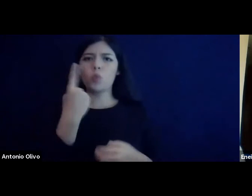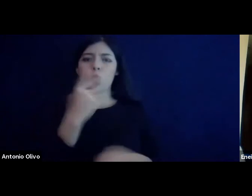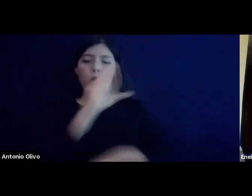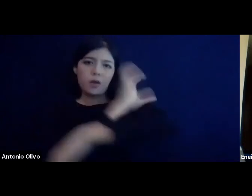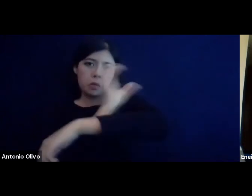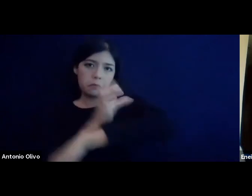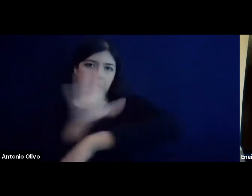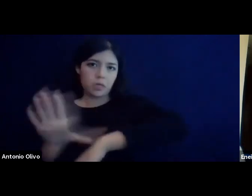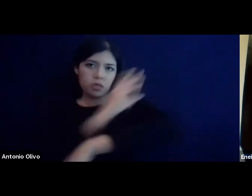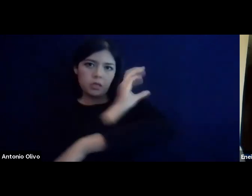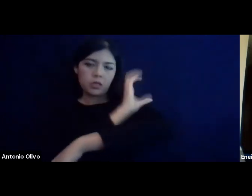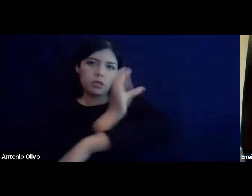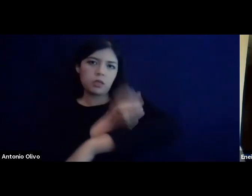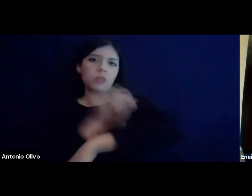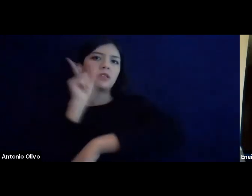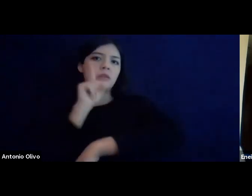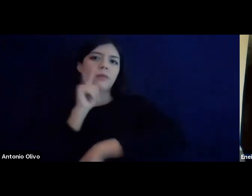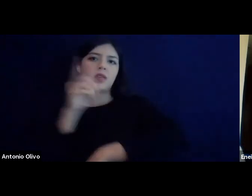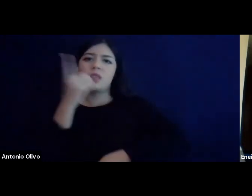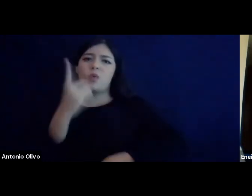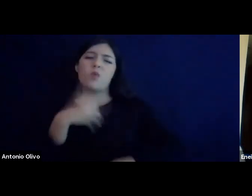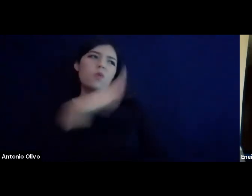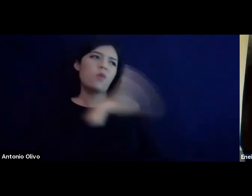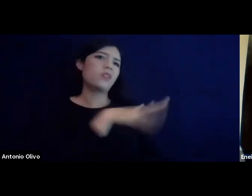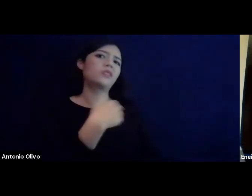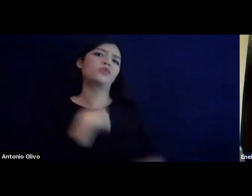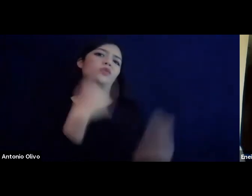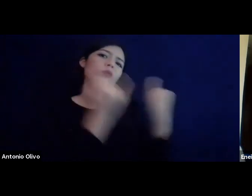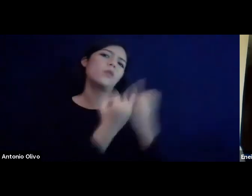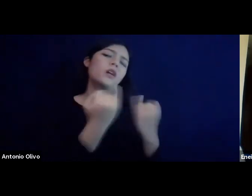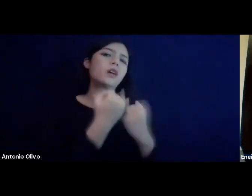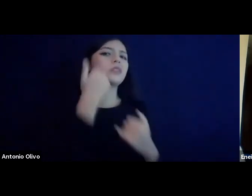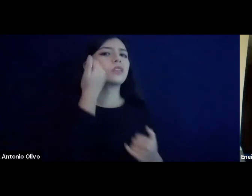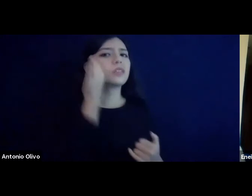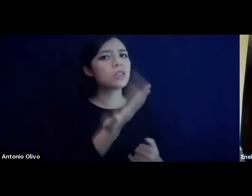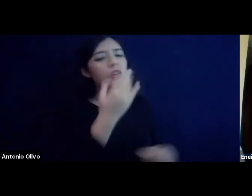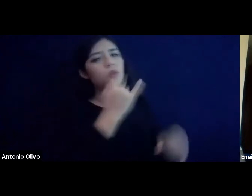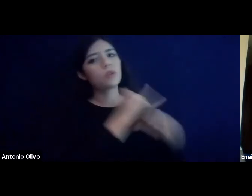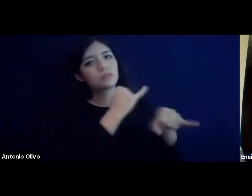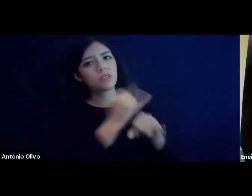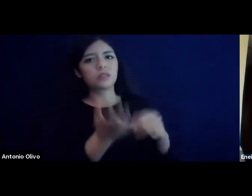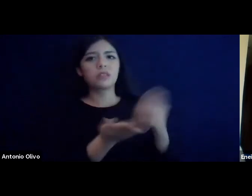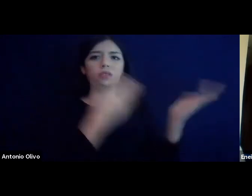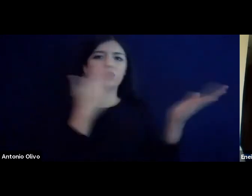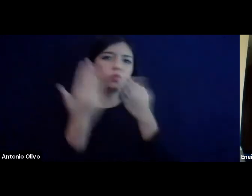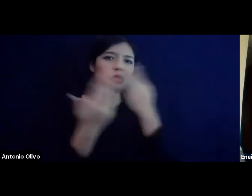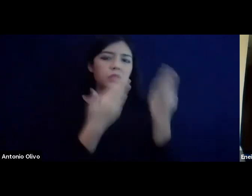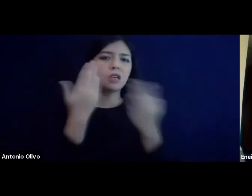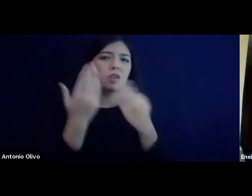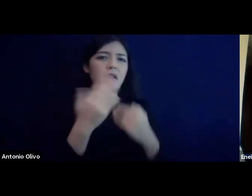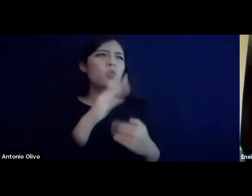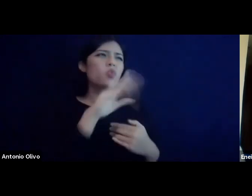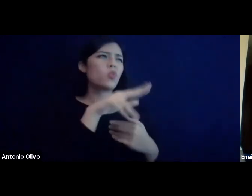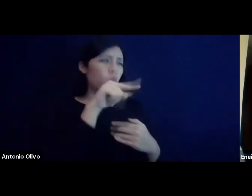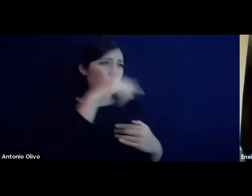quería estudiar en línea y que ya no sabía si UDG Virtual no se